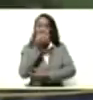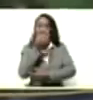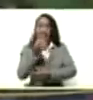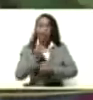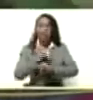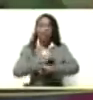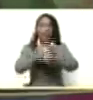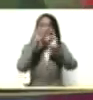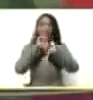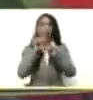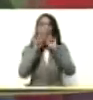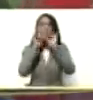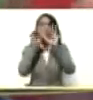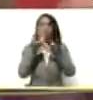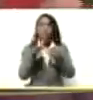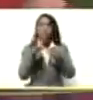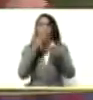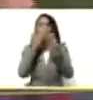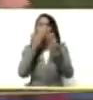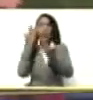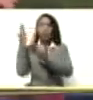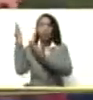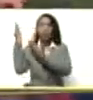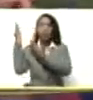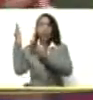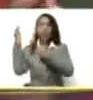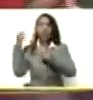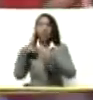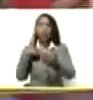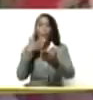juventud de acción democrática